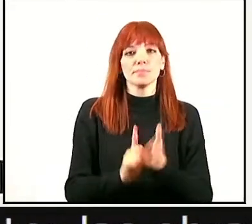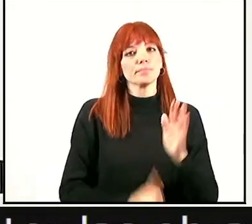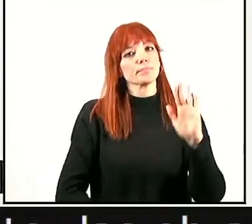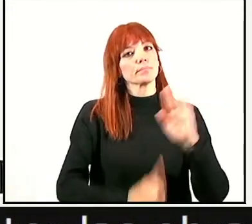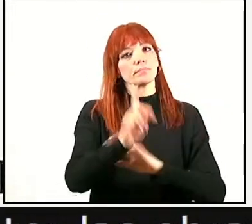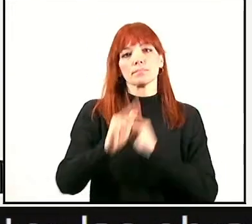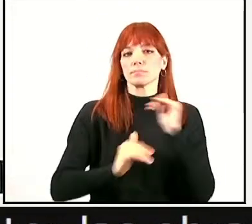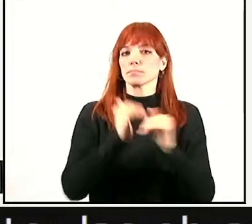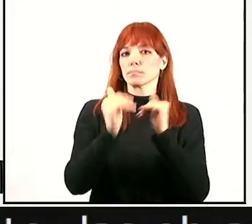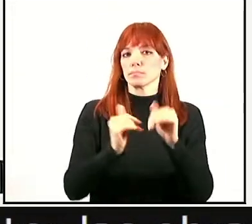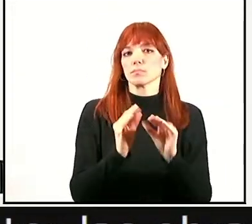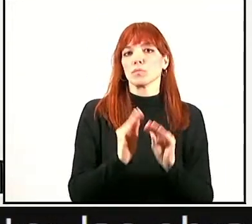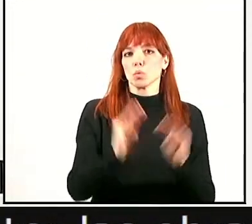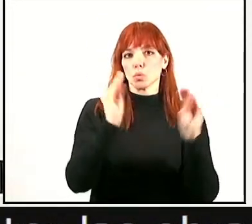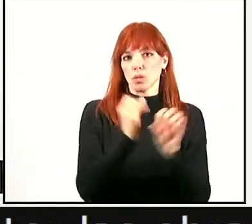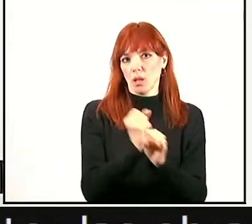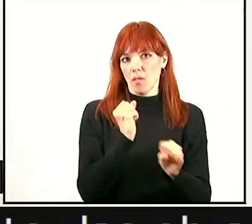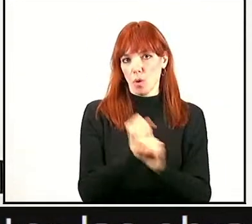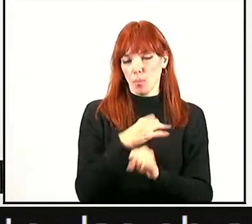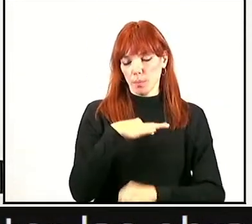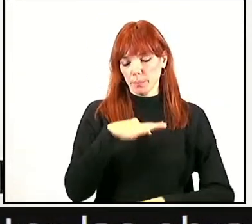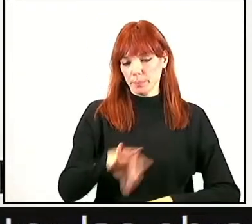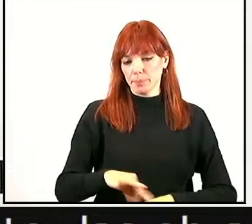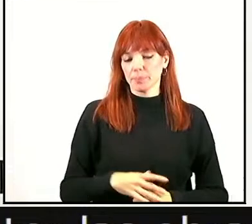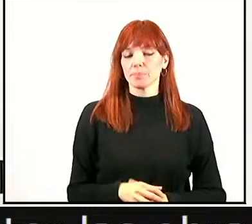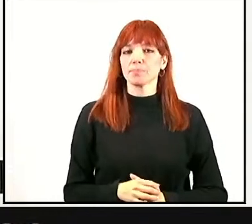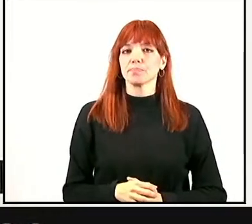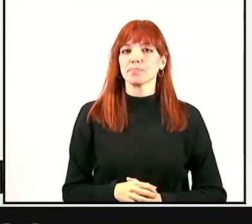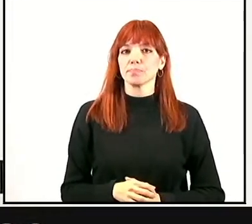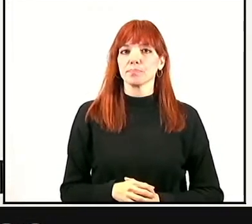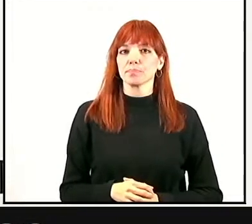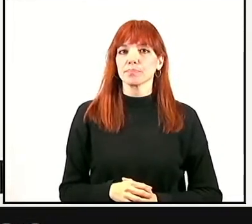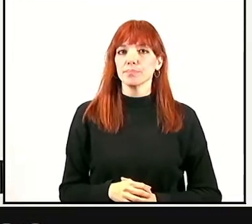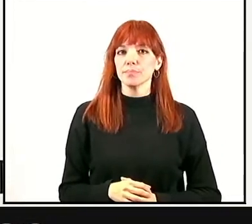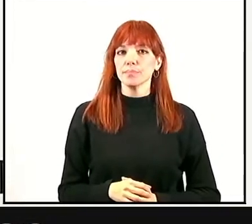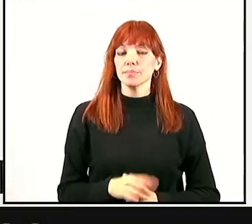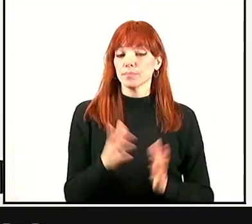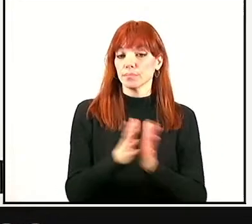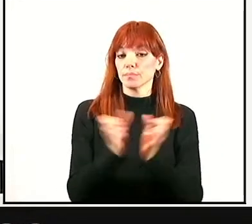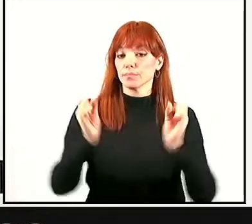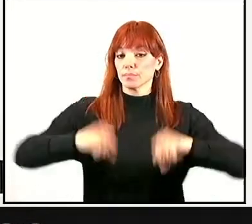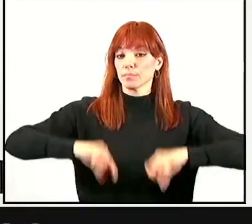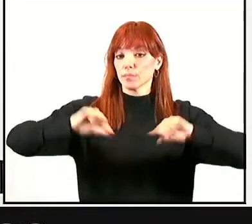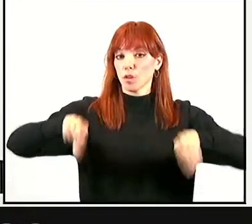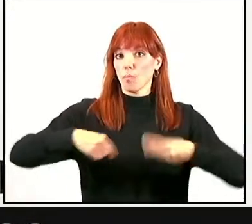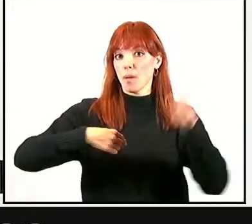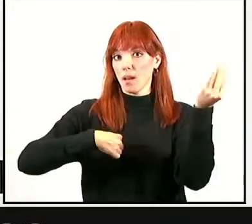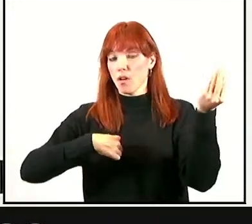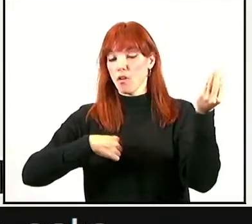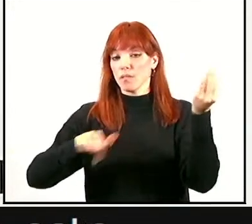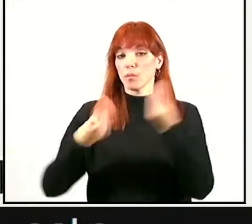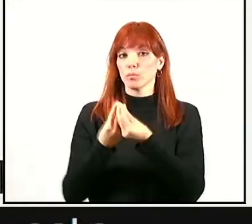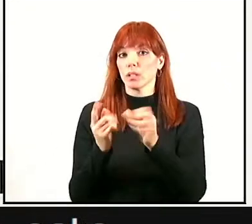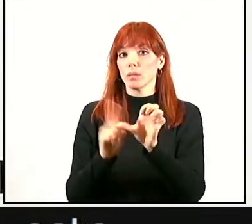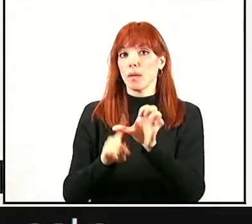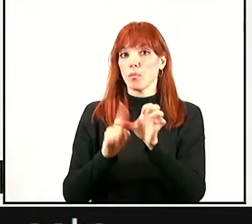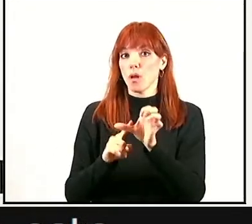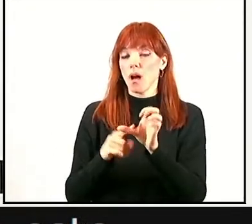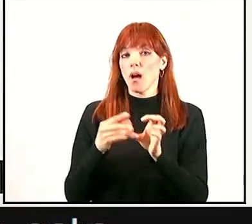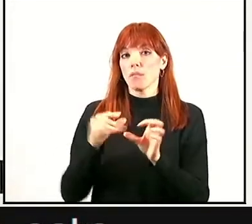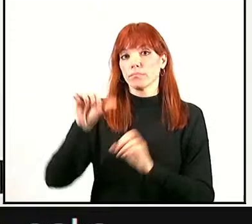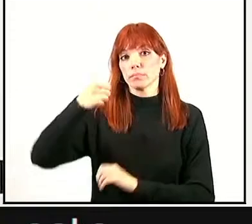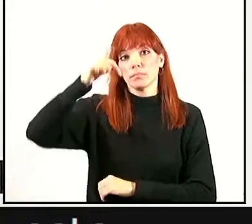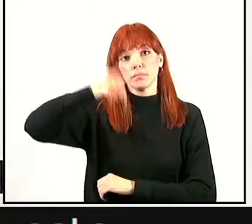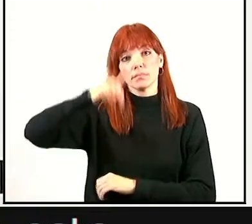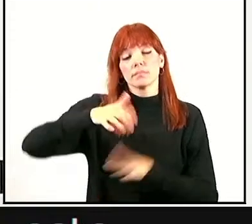normalidad sus actividades. Como digo, con este convenio que la Junta de Extremadura ha aprobado